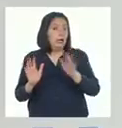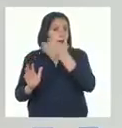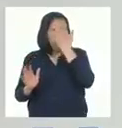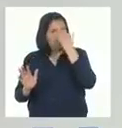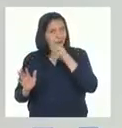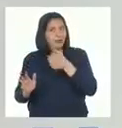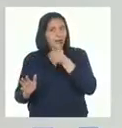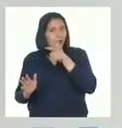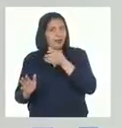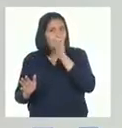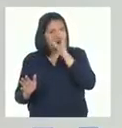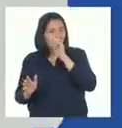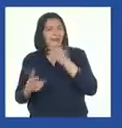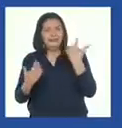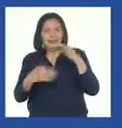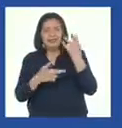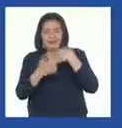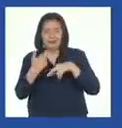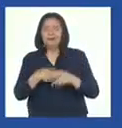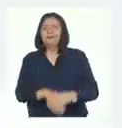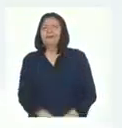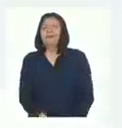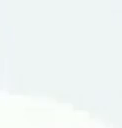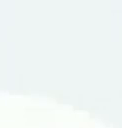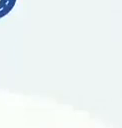No se olviden de tomar agua. Ya volvemos.